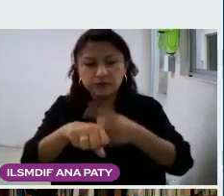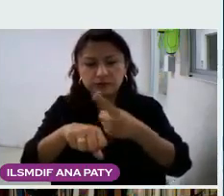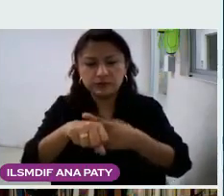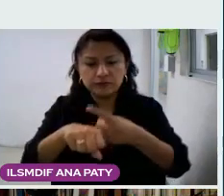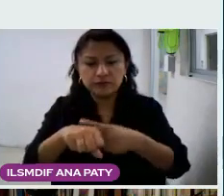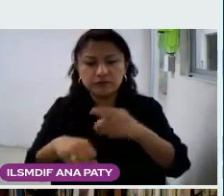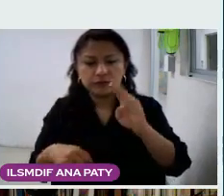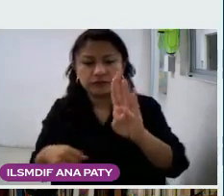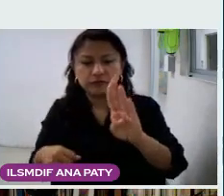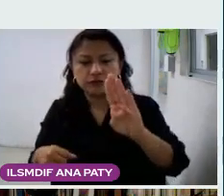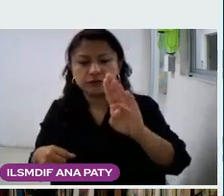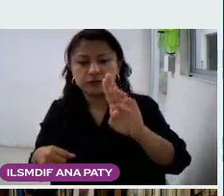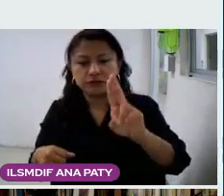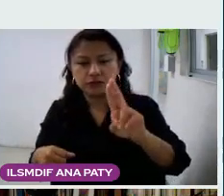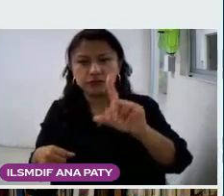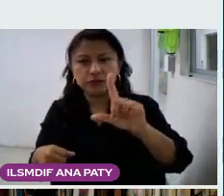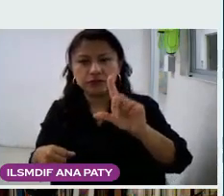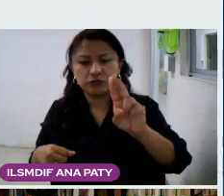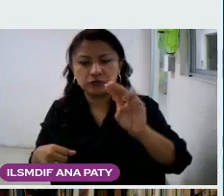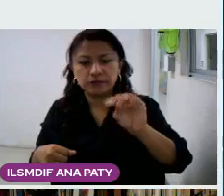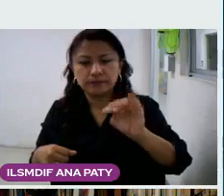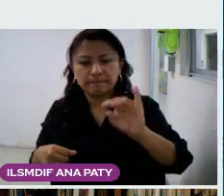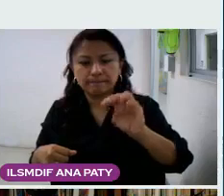prácticas de alimentación